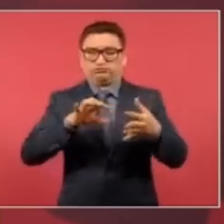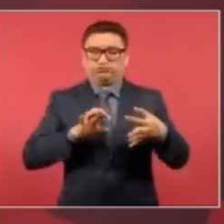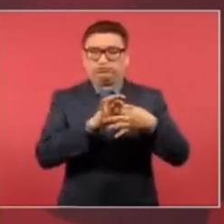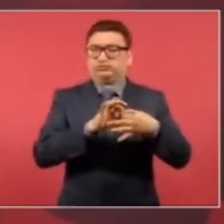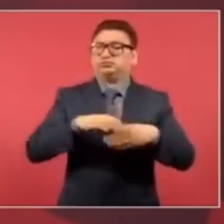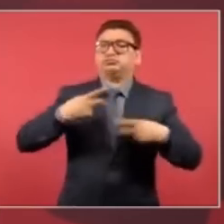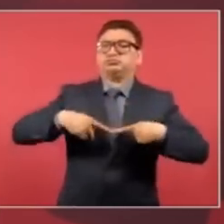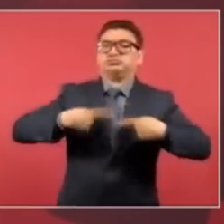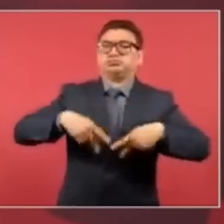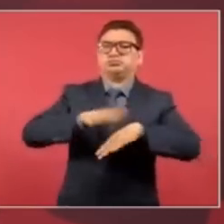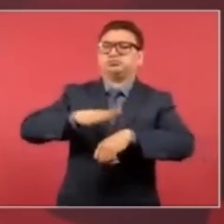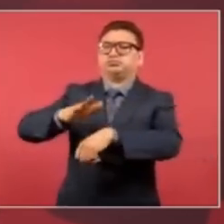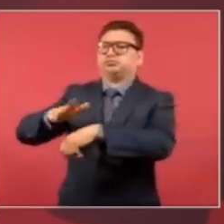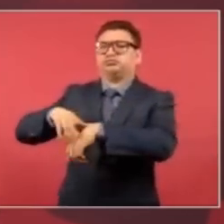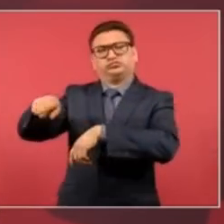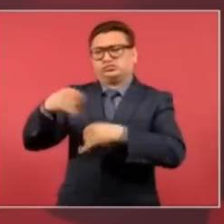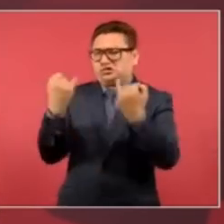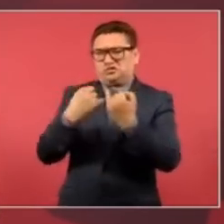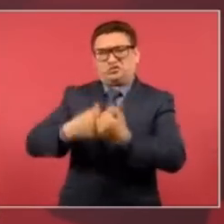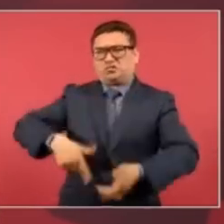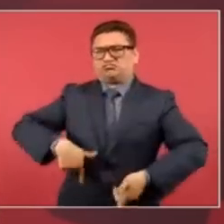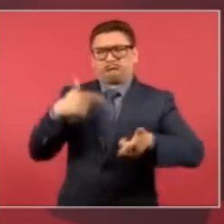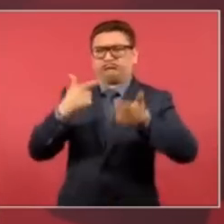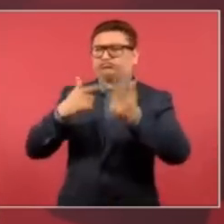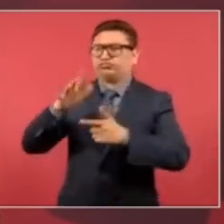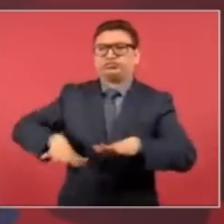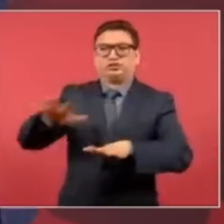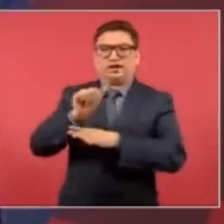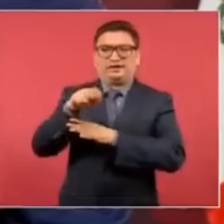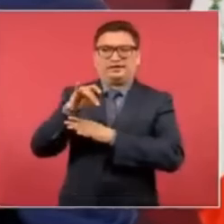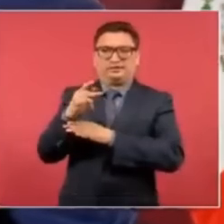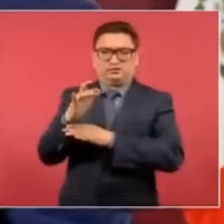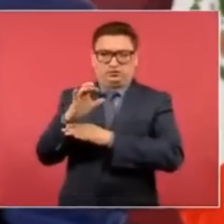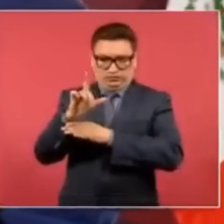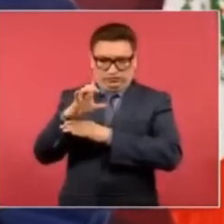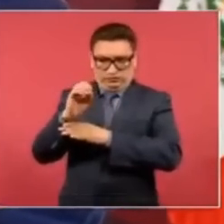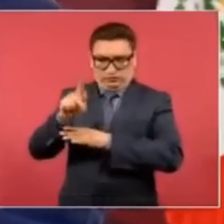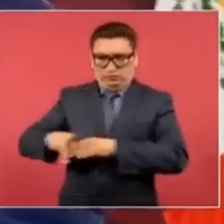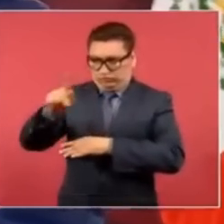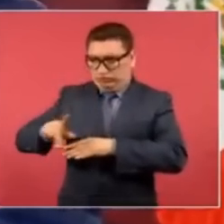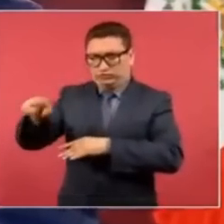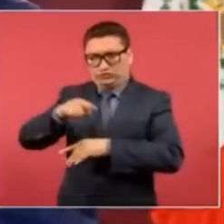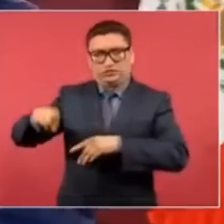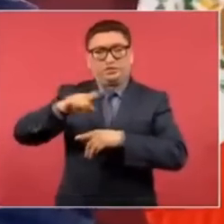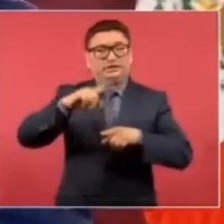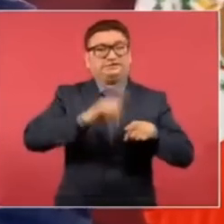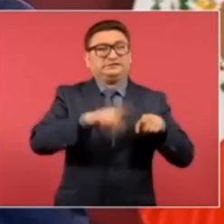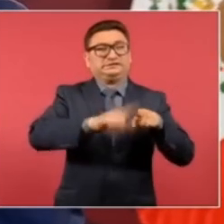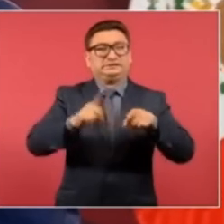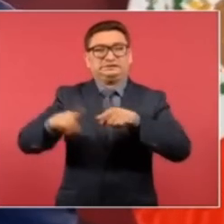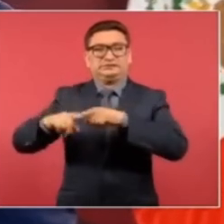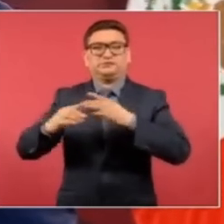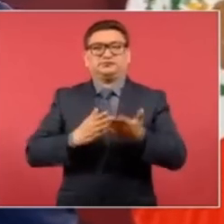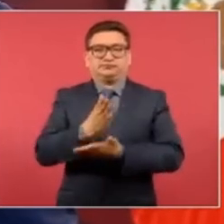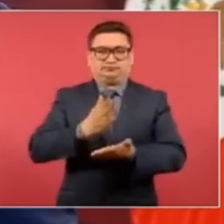llama al pueblo también a armarse, a los de Anenecuilco, y empiezan a quitar las alambradas. Y